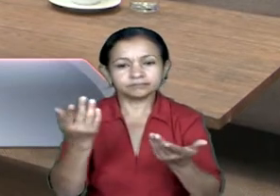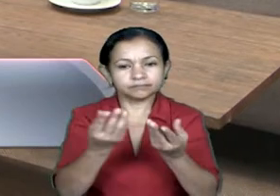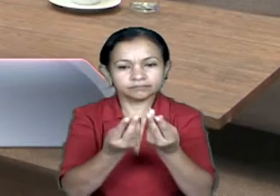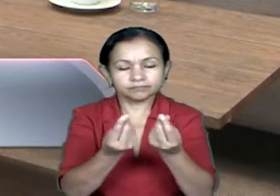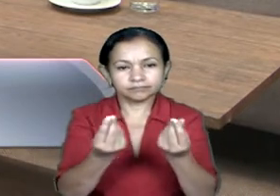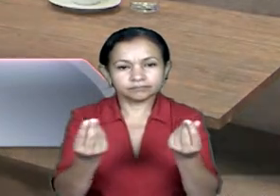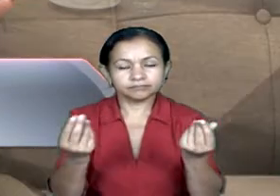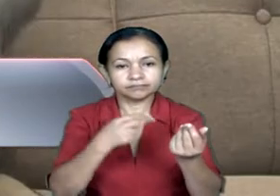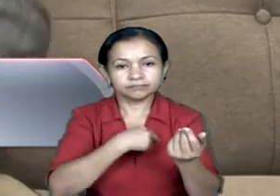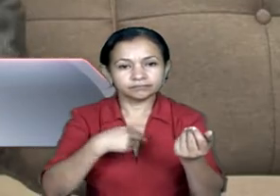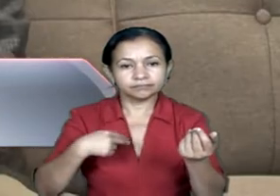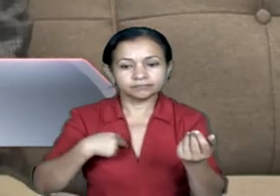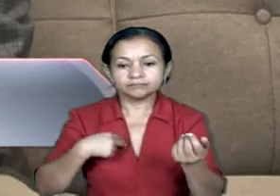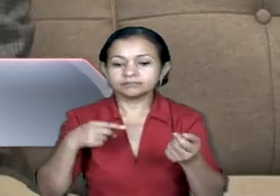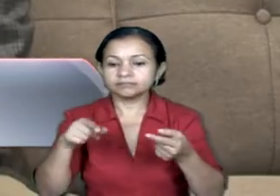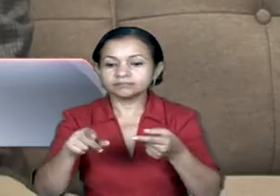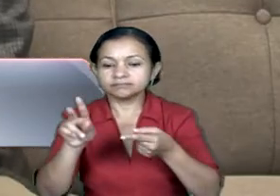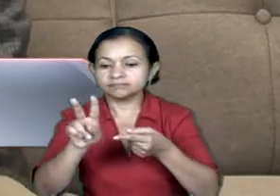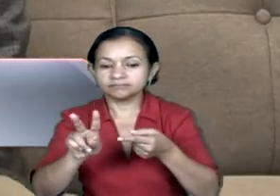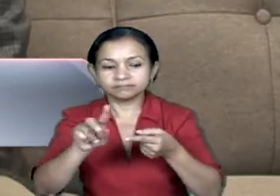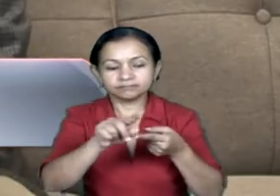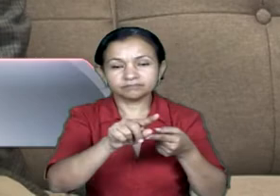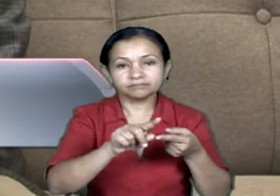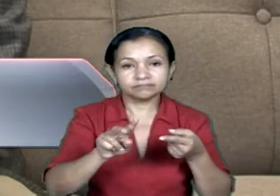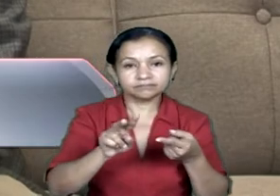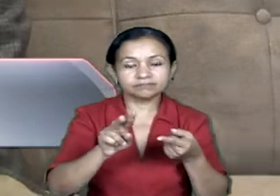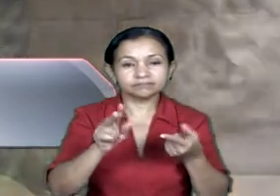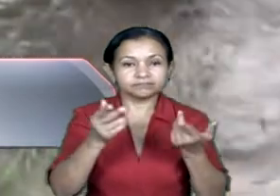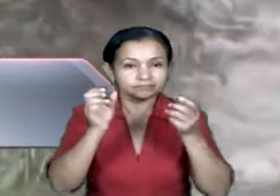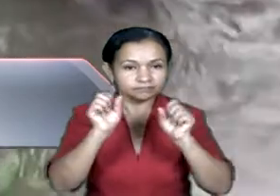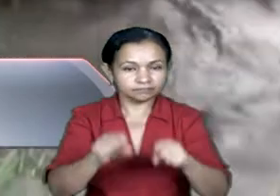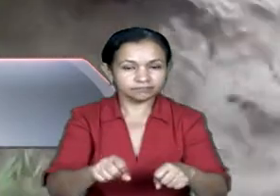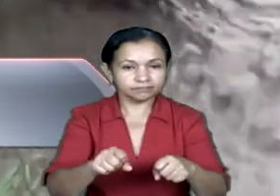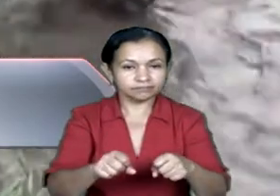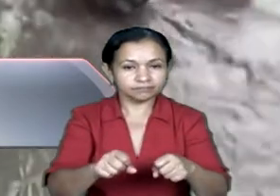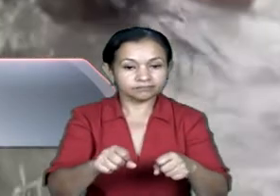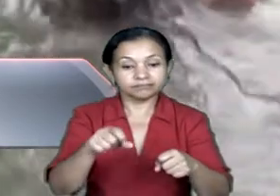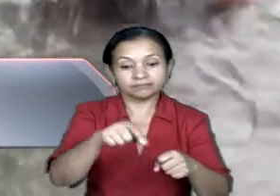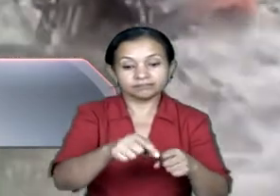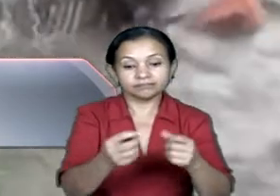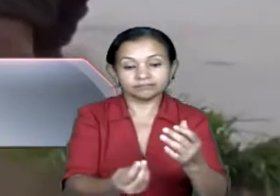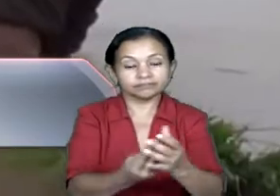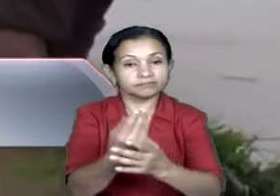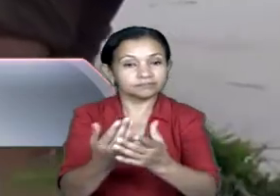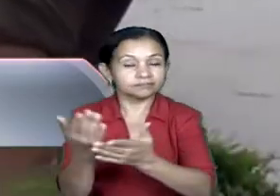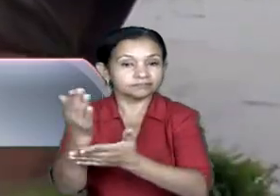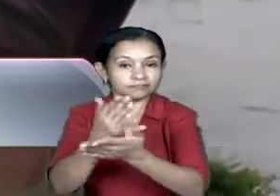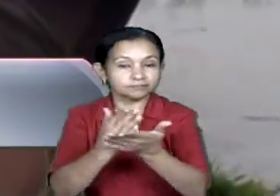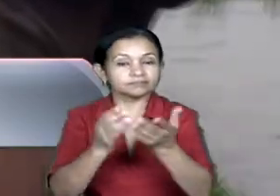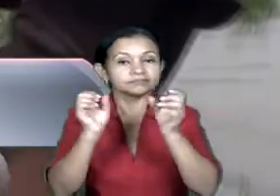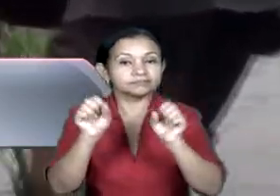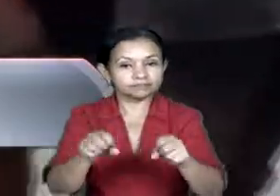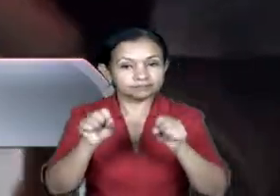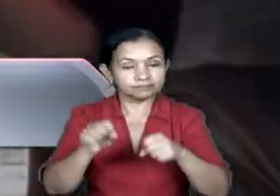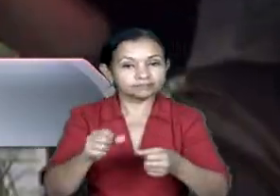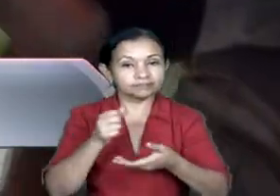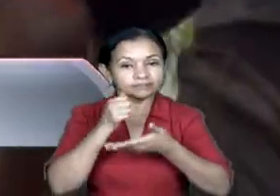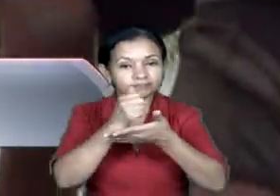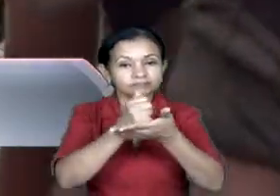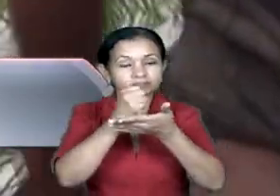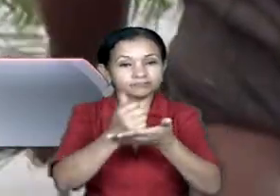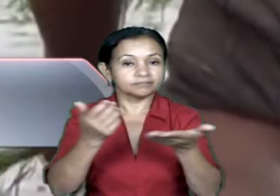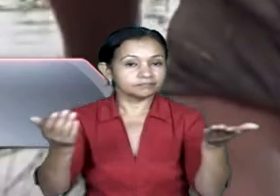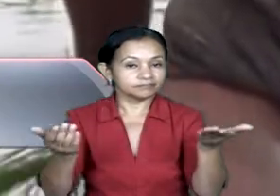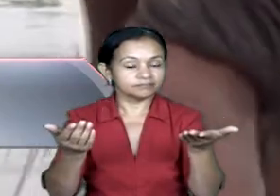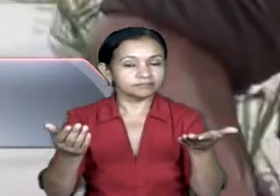Es fértil o de, que apta para algunos productos, algunos cultivos. También va a poder ser utilizada en función